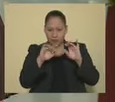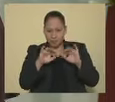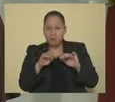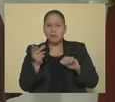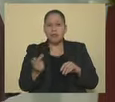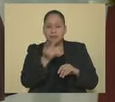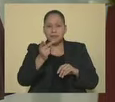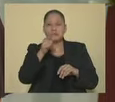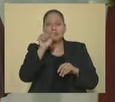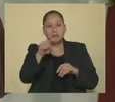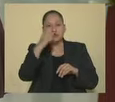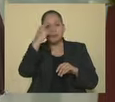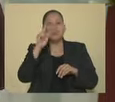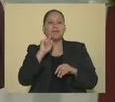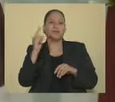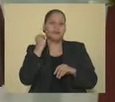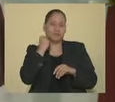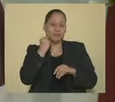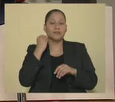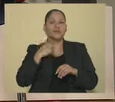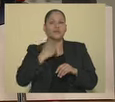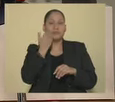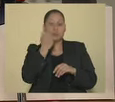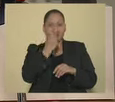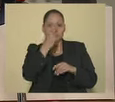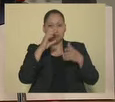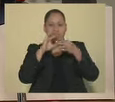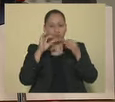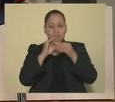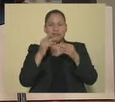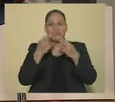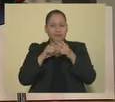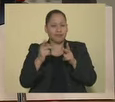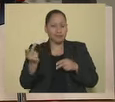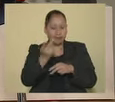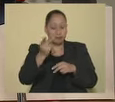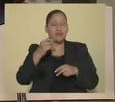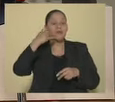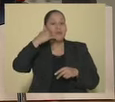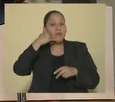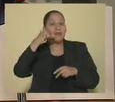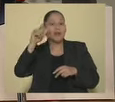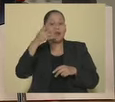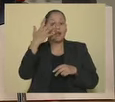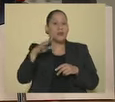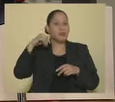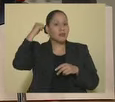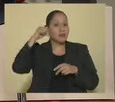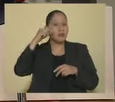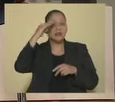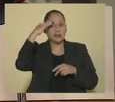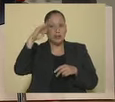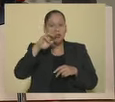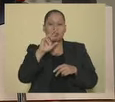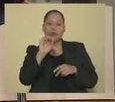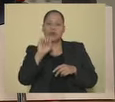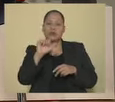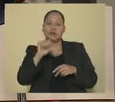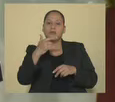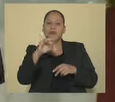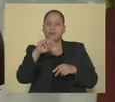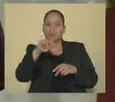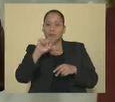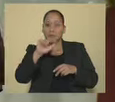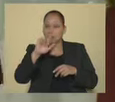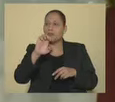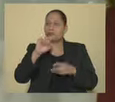preguntas que tiene para nuestra abogada. Bueno, pues quiero dar inicio. Tengo una llamada del 10 de abril de la señora Rosa González. Muchas gracias por